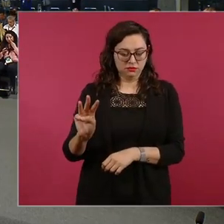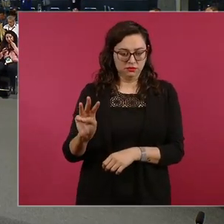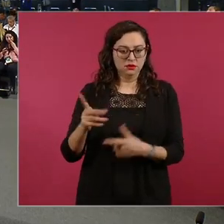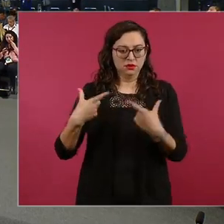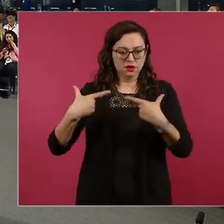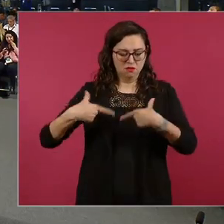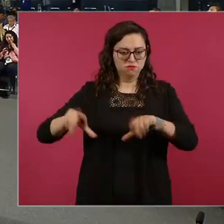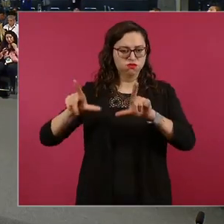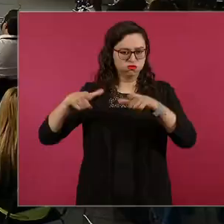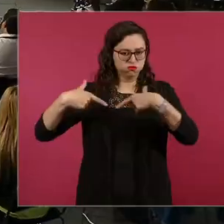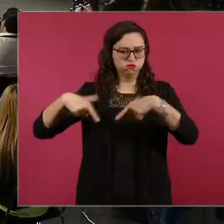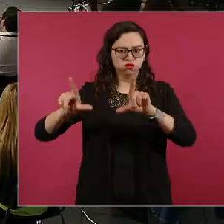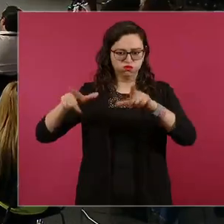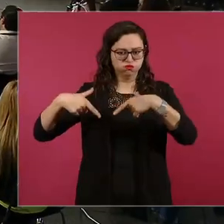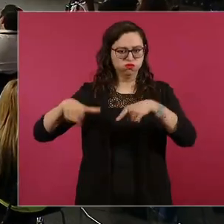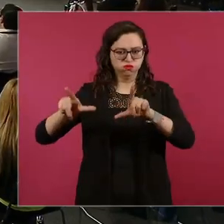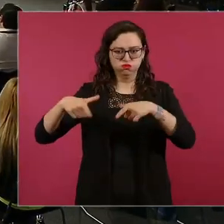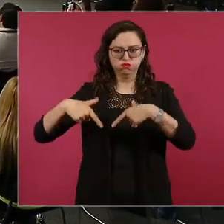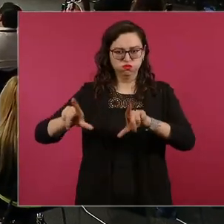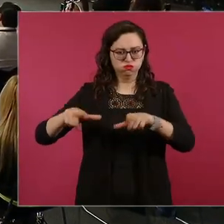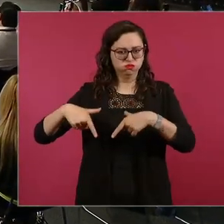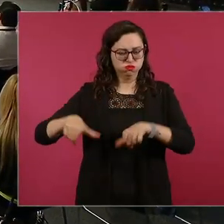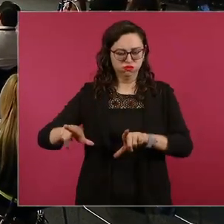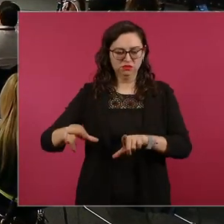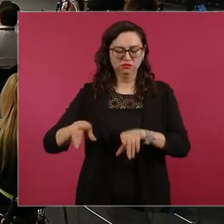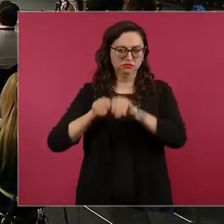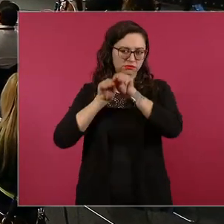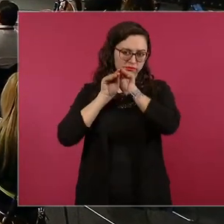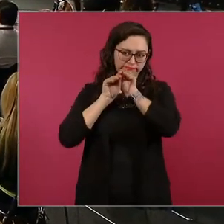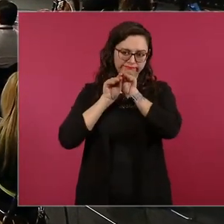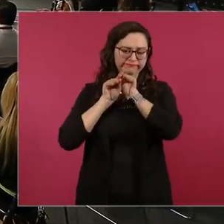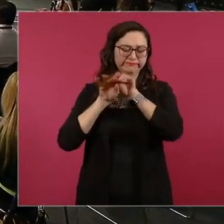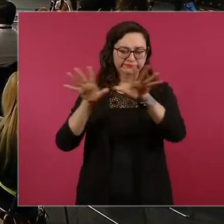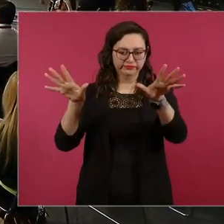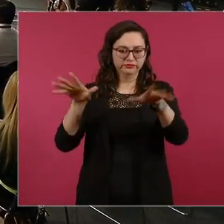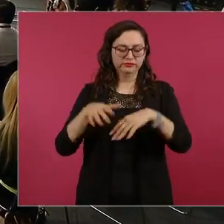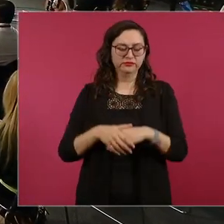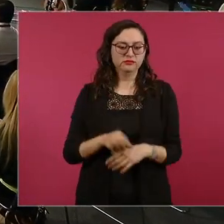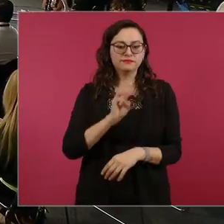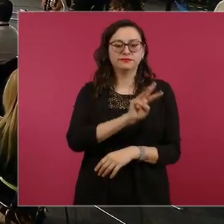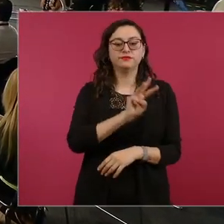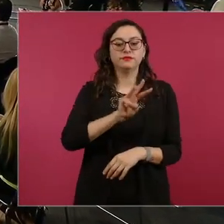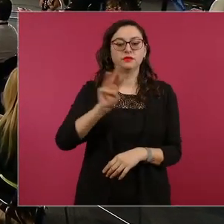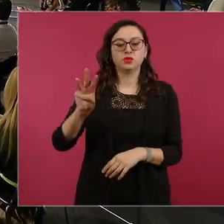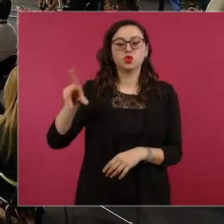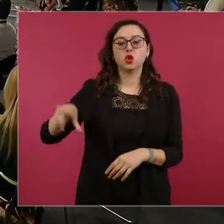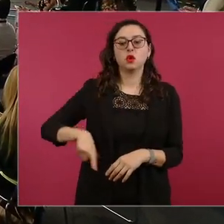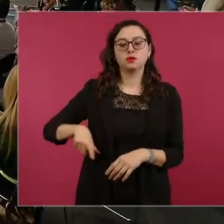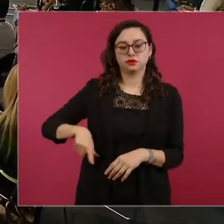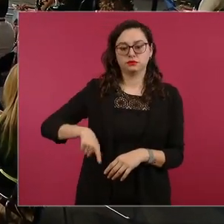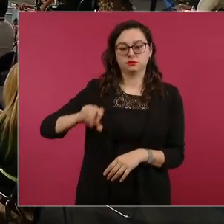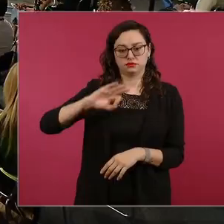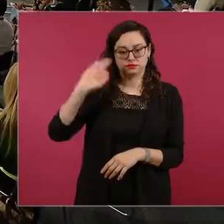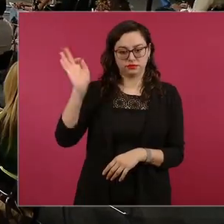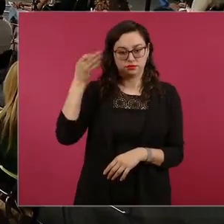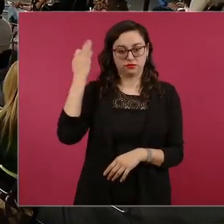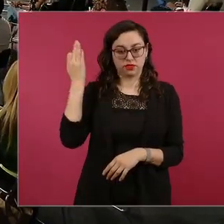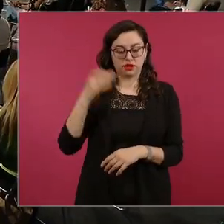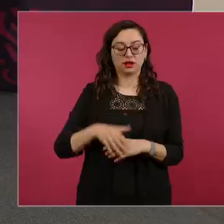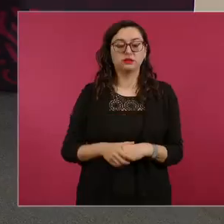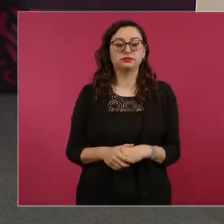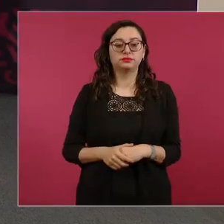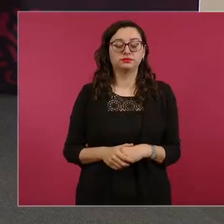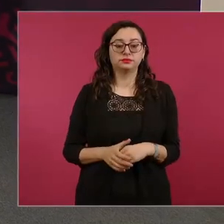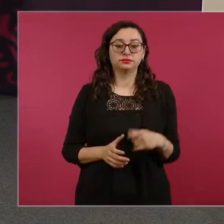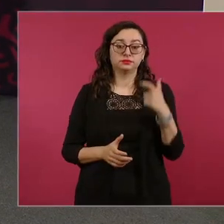en las redes, en la página del gobierno, con anexos